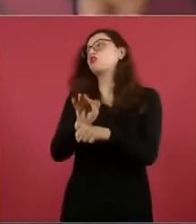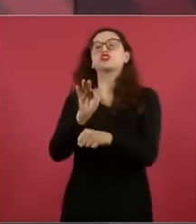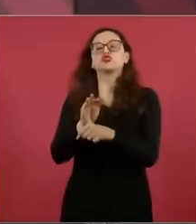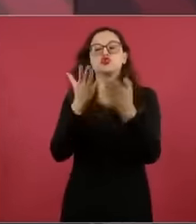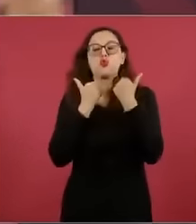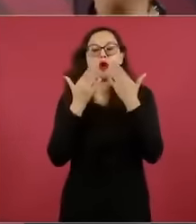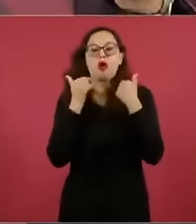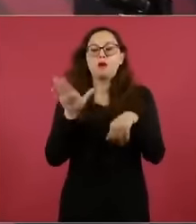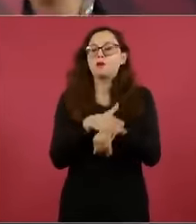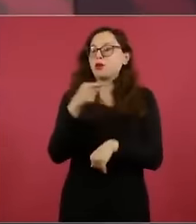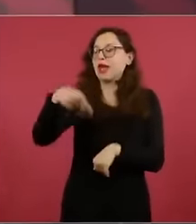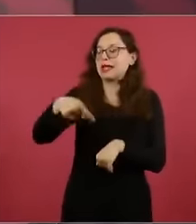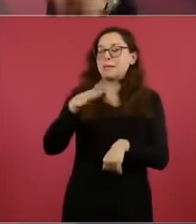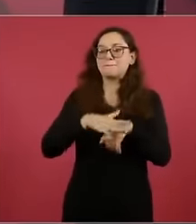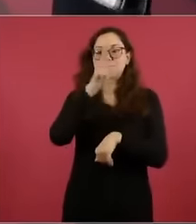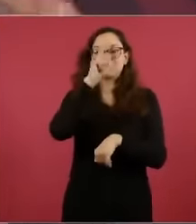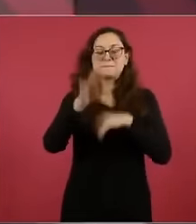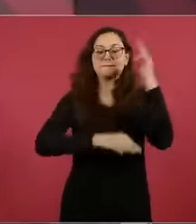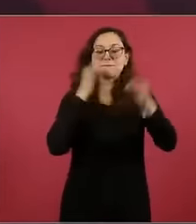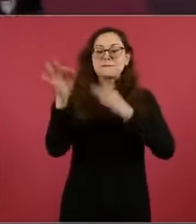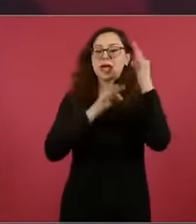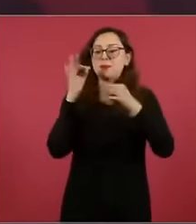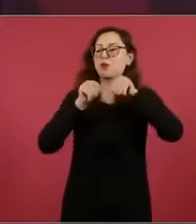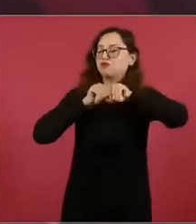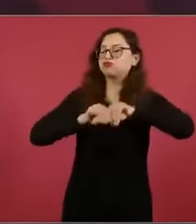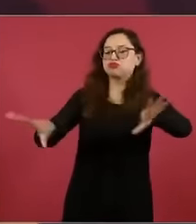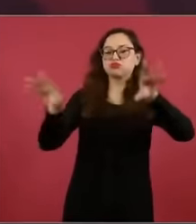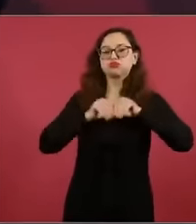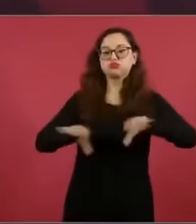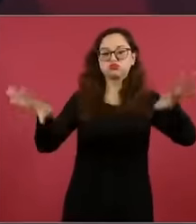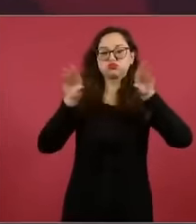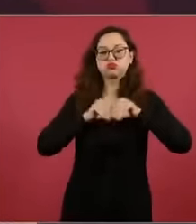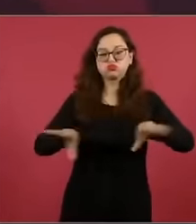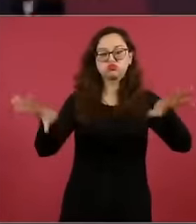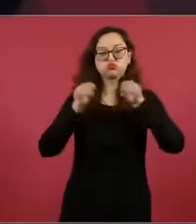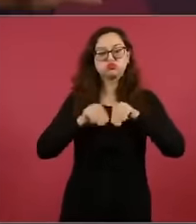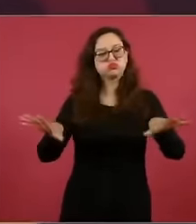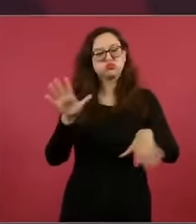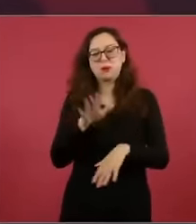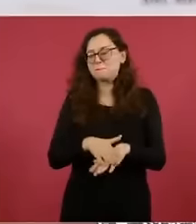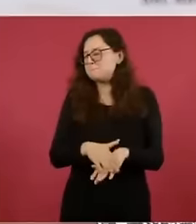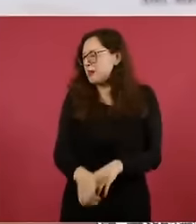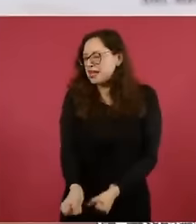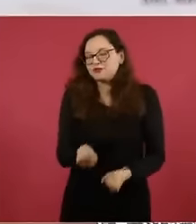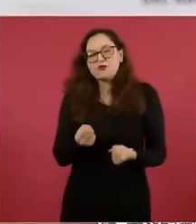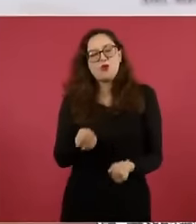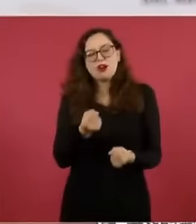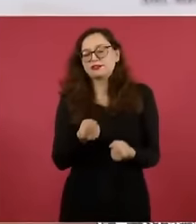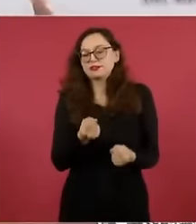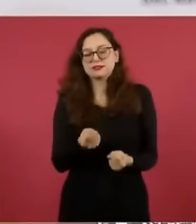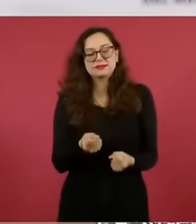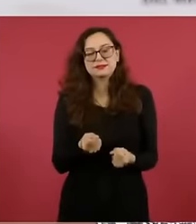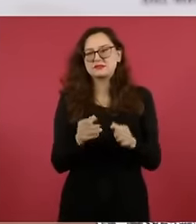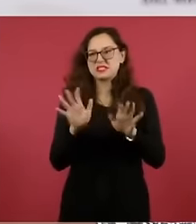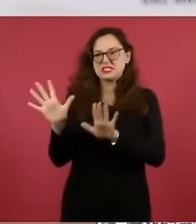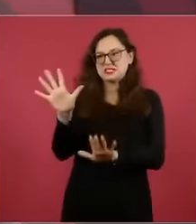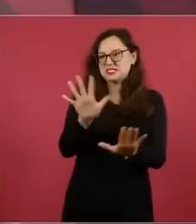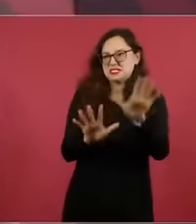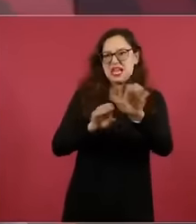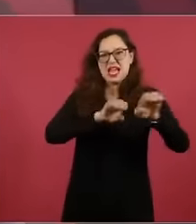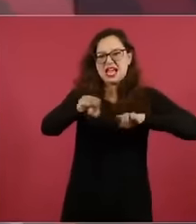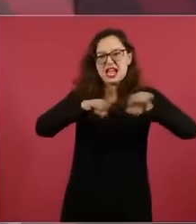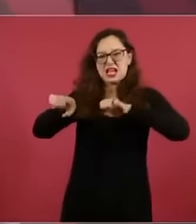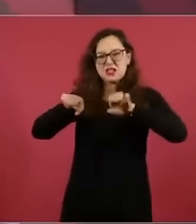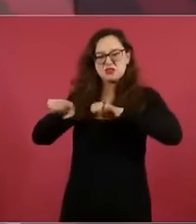la carne para ver qué qué encuentran y es lo que te decía la distracción en el arte de la guerra de ma Tun es una estrategia muy